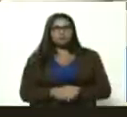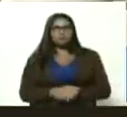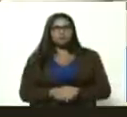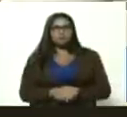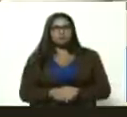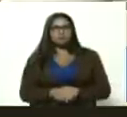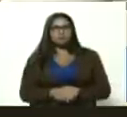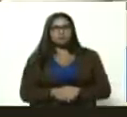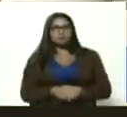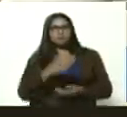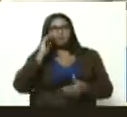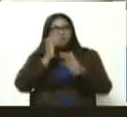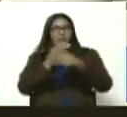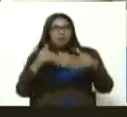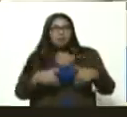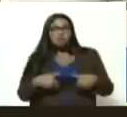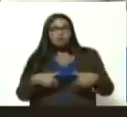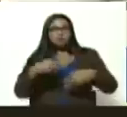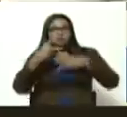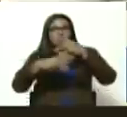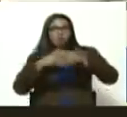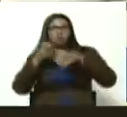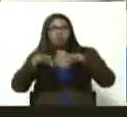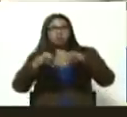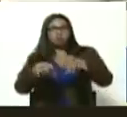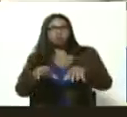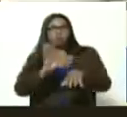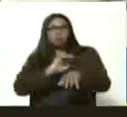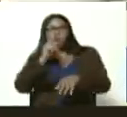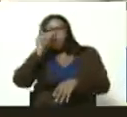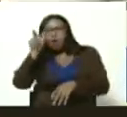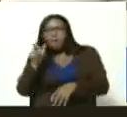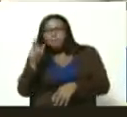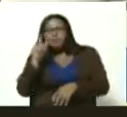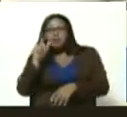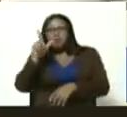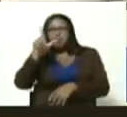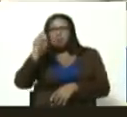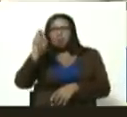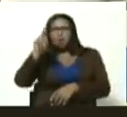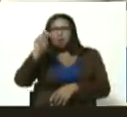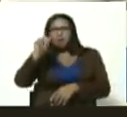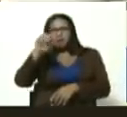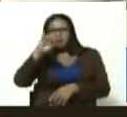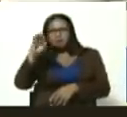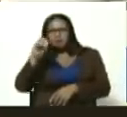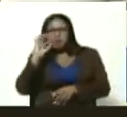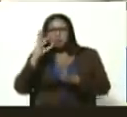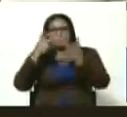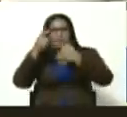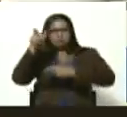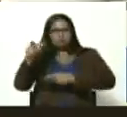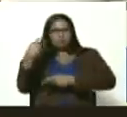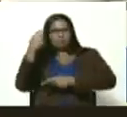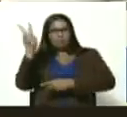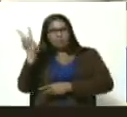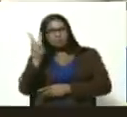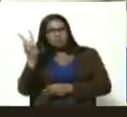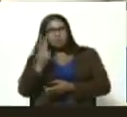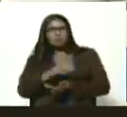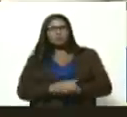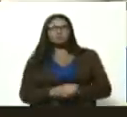sin tomar en cuenta el esfuerzo del productor lorenzo mendoza el icono del empresariado venezolano